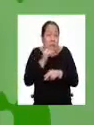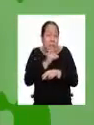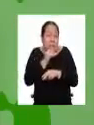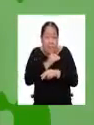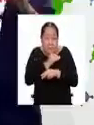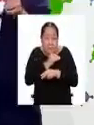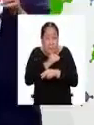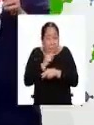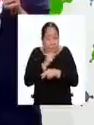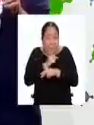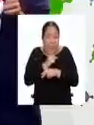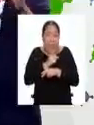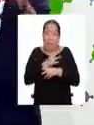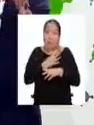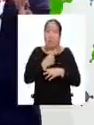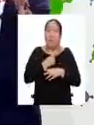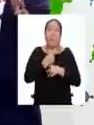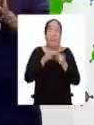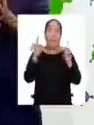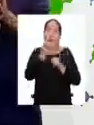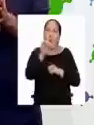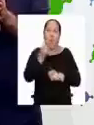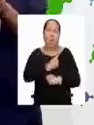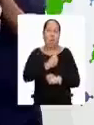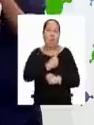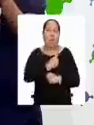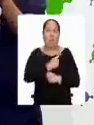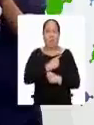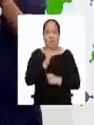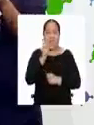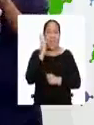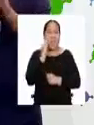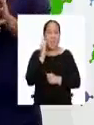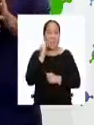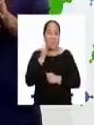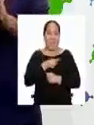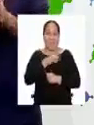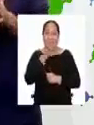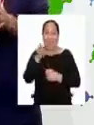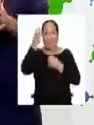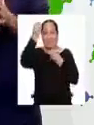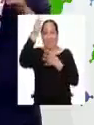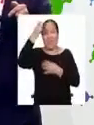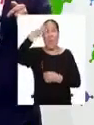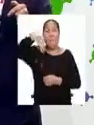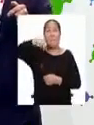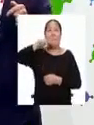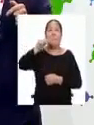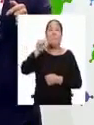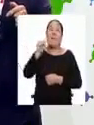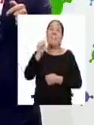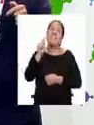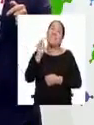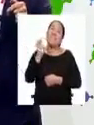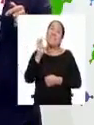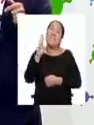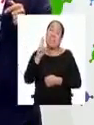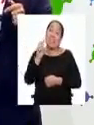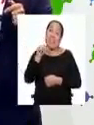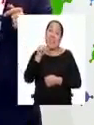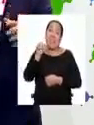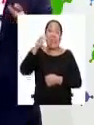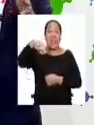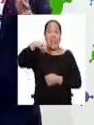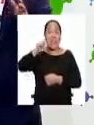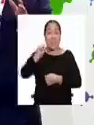que pensaba. Una experiencia muy chévere es la que tuve en la siguiente nota. Master Games vino hasta el canal para que pueda vivir la